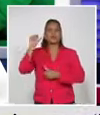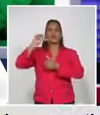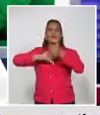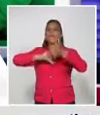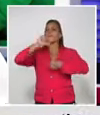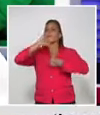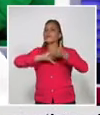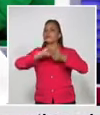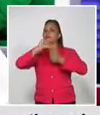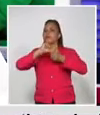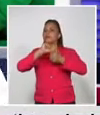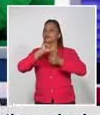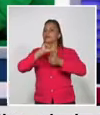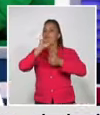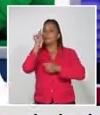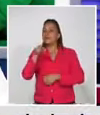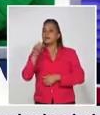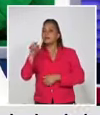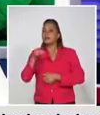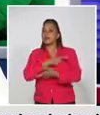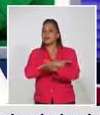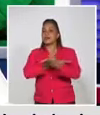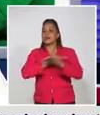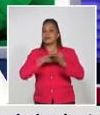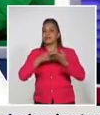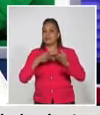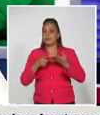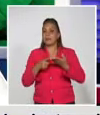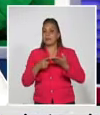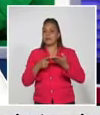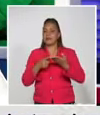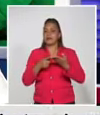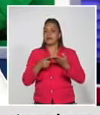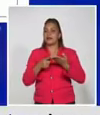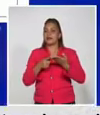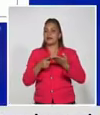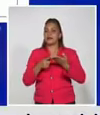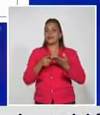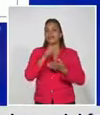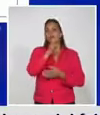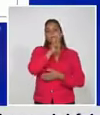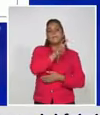de los casos en la semana del